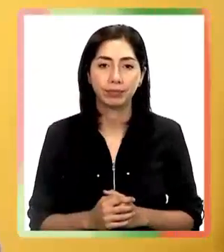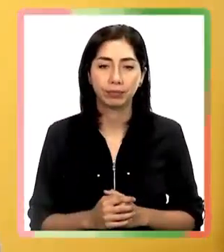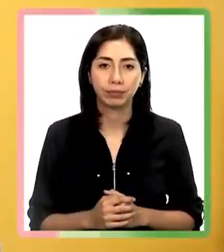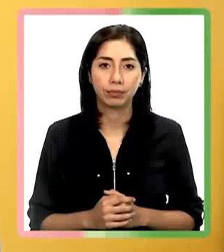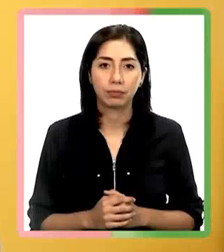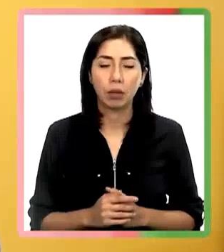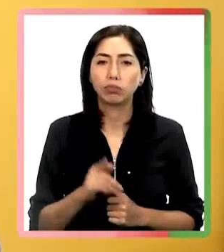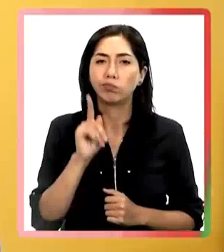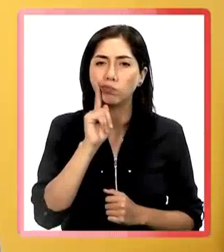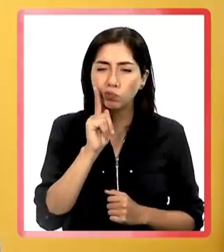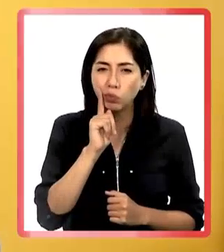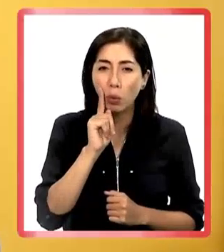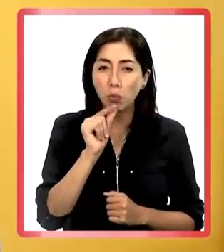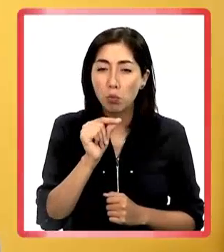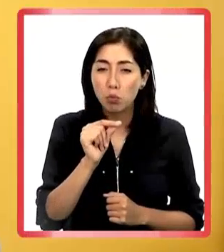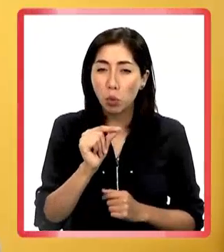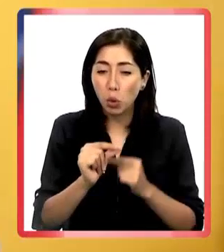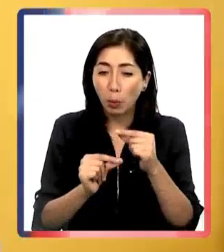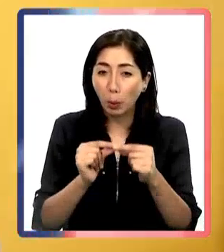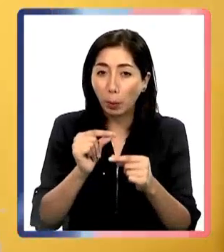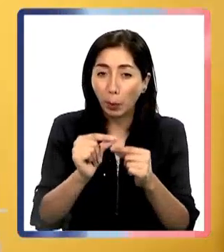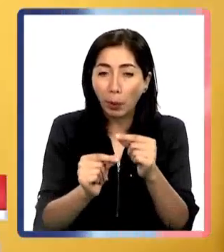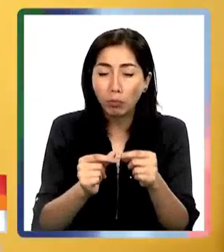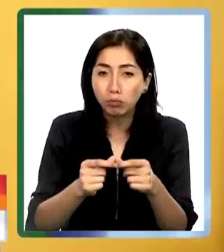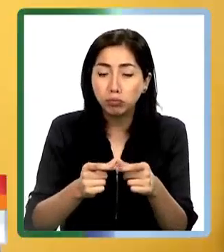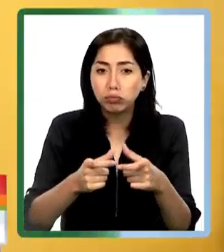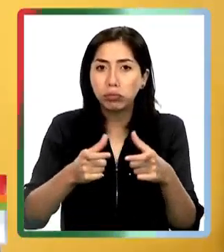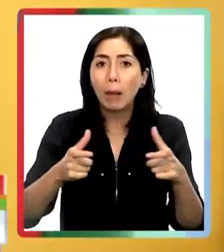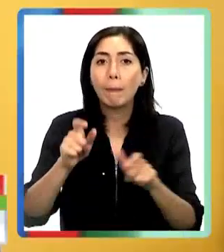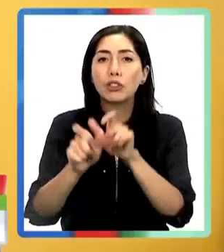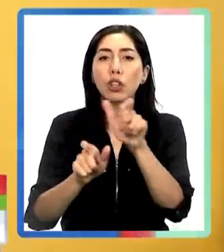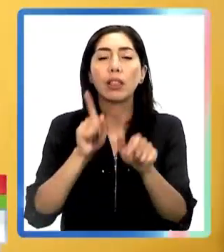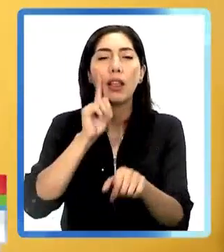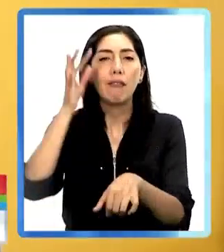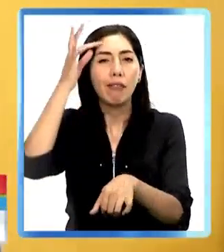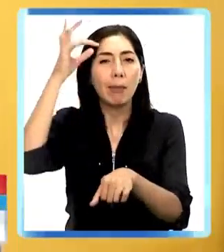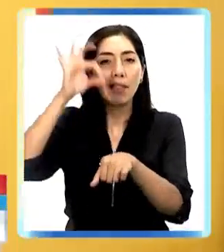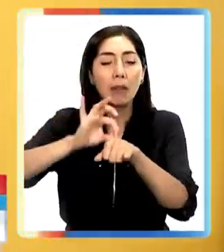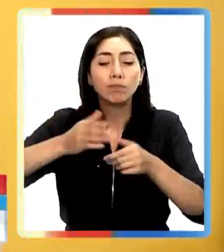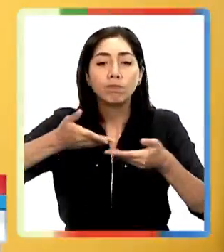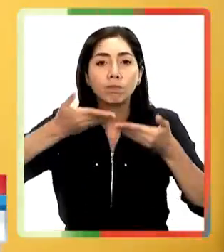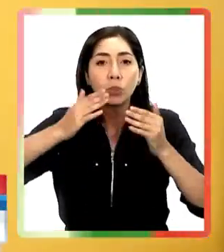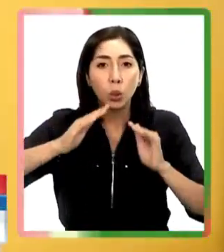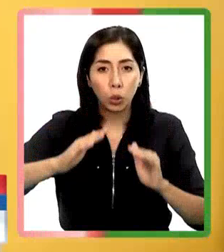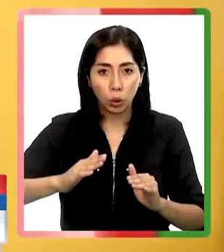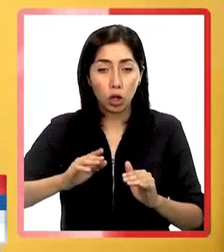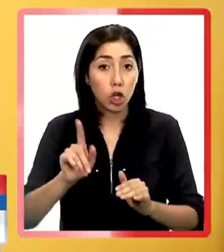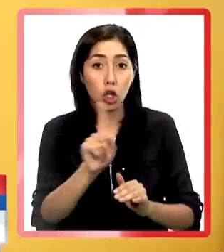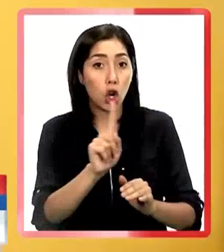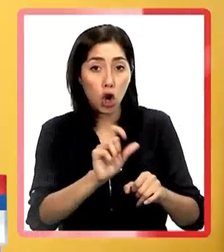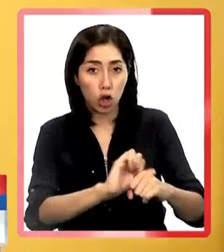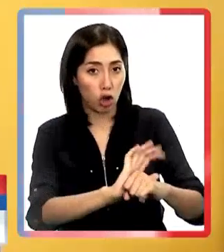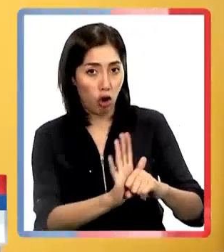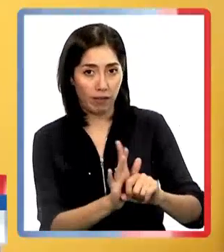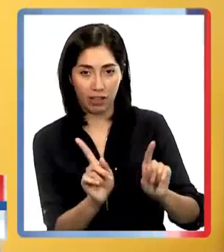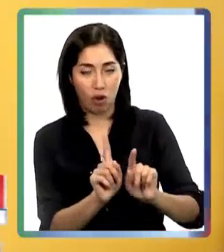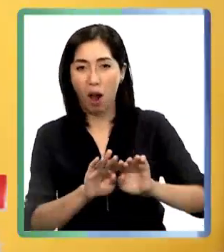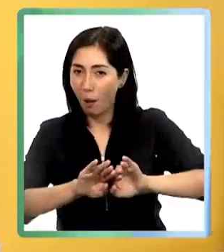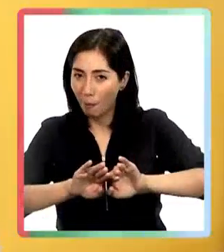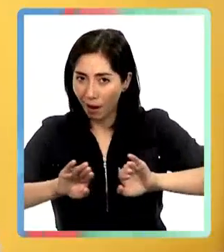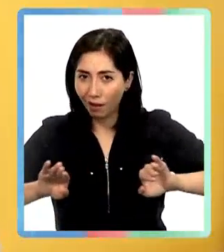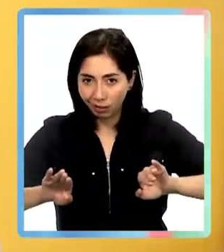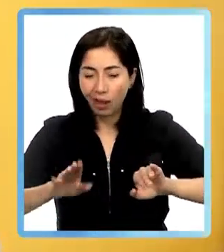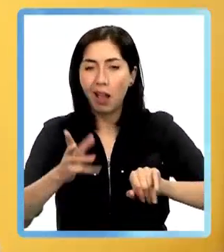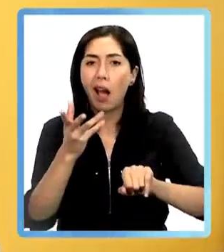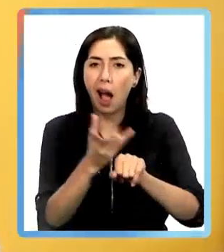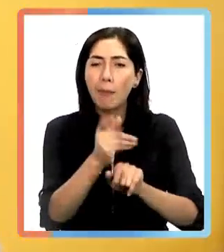un aumento paulatino y continuo en casos de los pacientes con patología respiratoria, principalmente de tipo no COVID, porque hemos tenido muchos